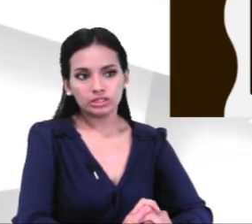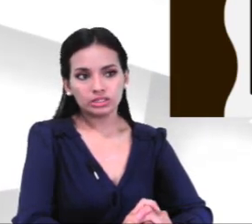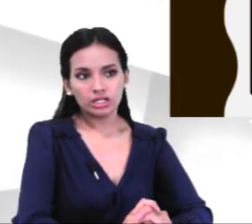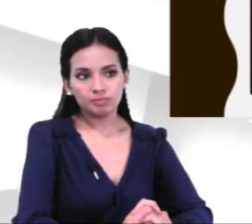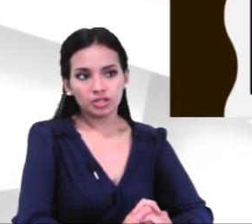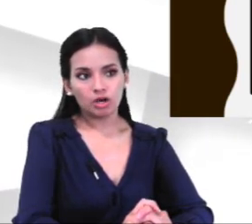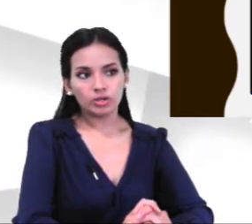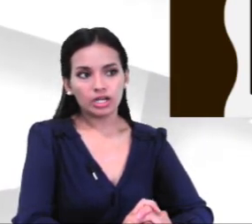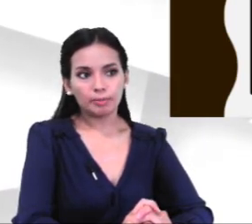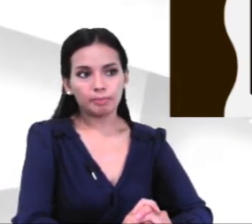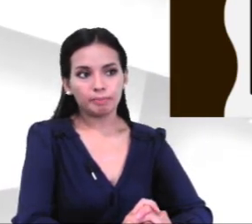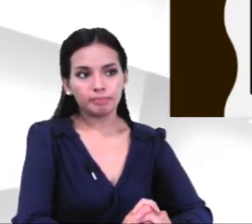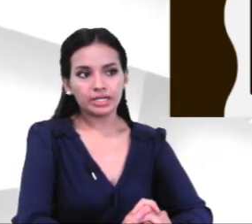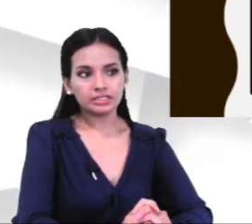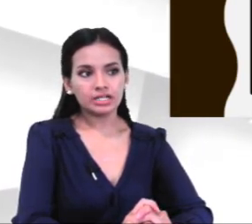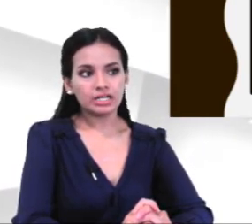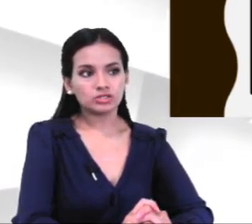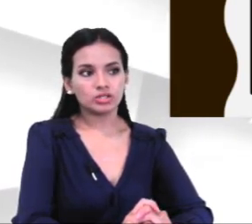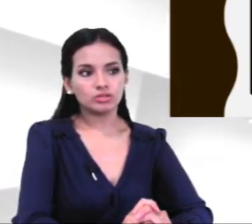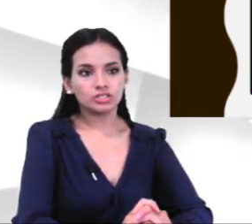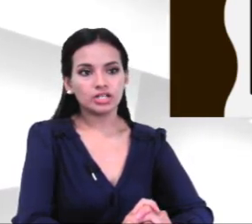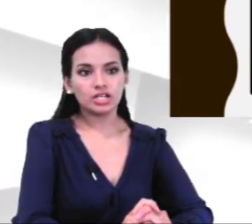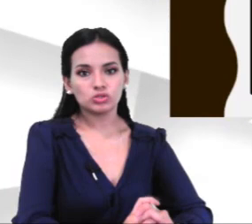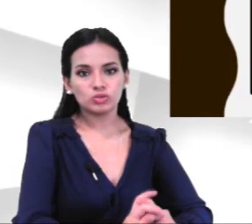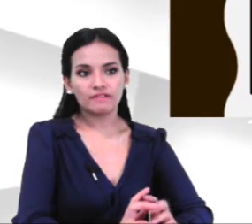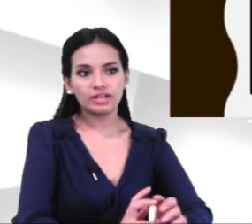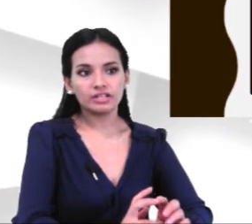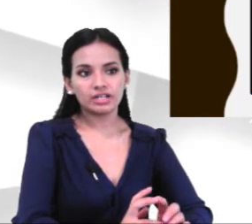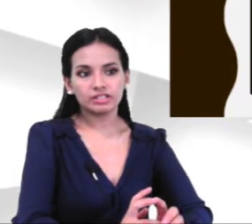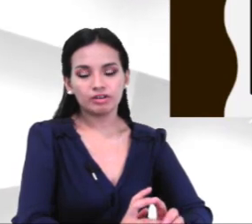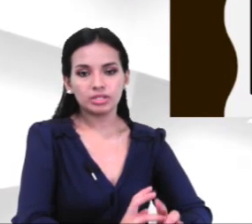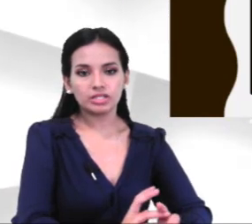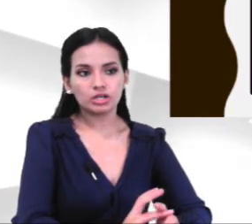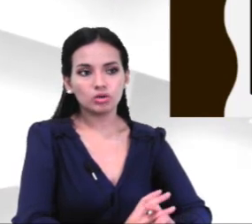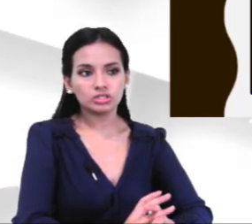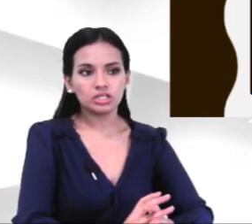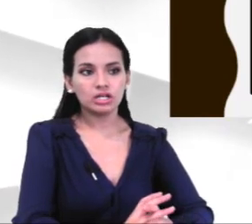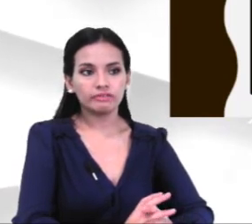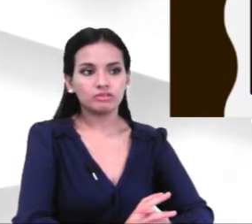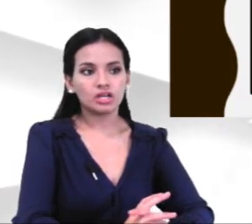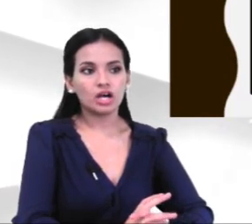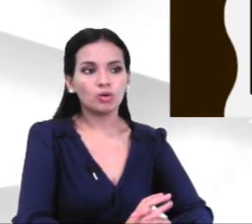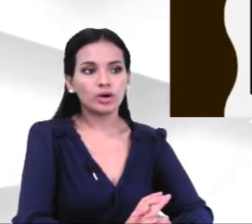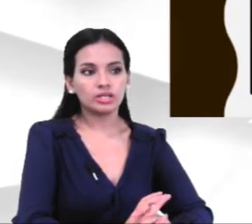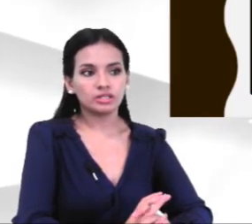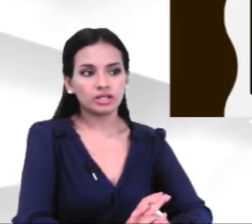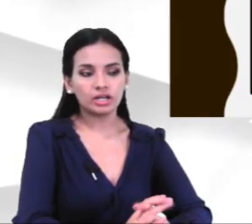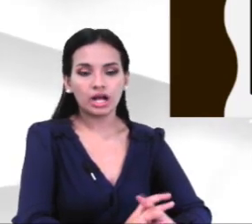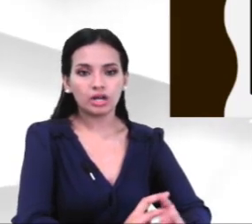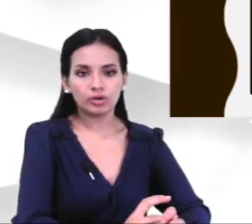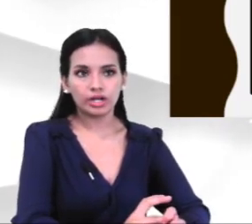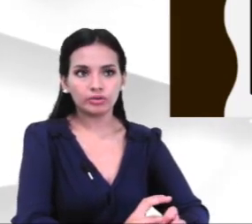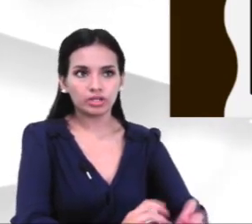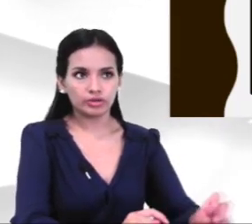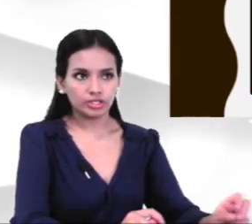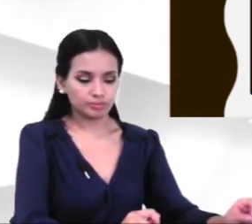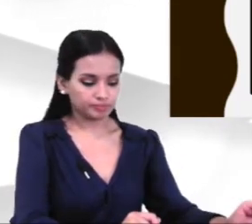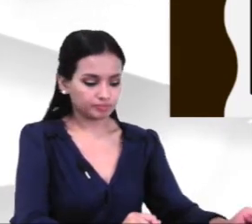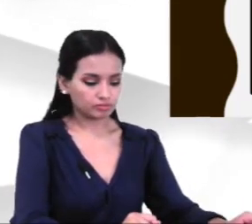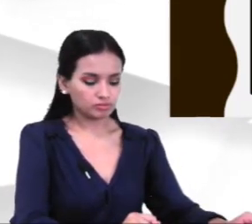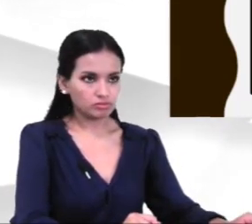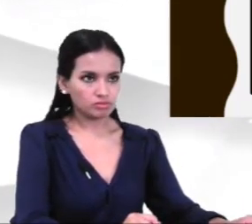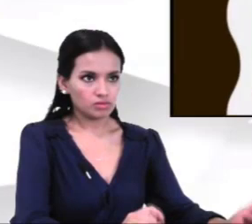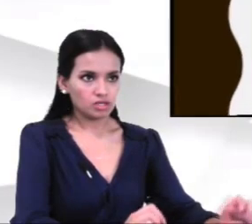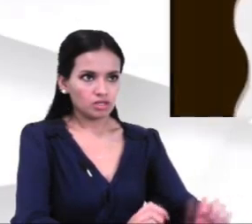continental aunque en la práctica la zona costera es una banda relativamente angosta de agua y tierra a lo largo de la